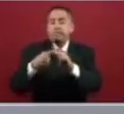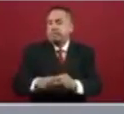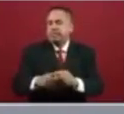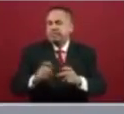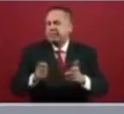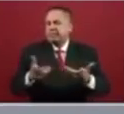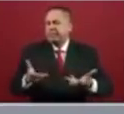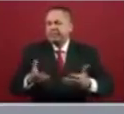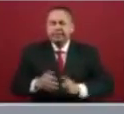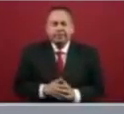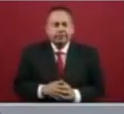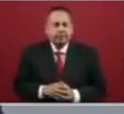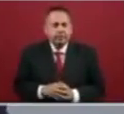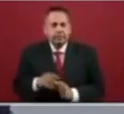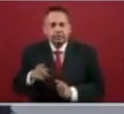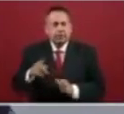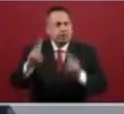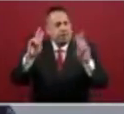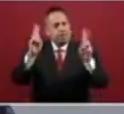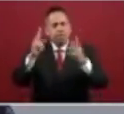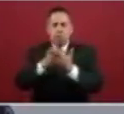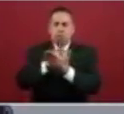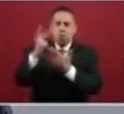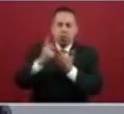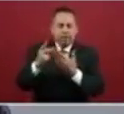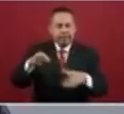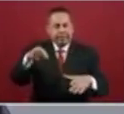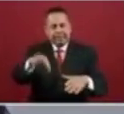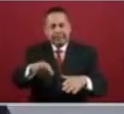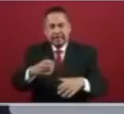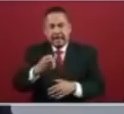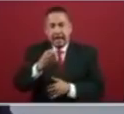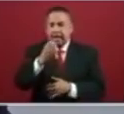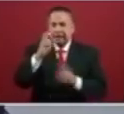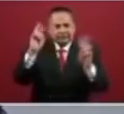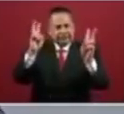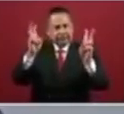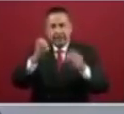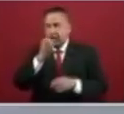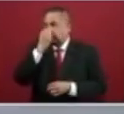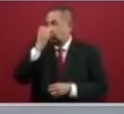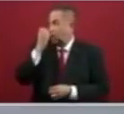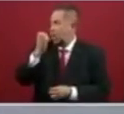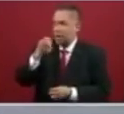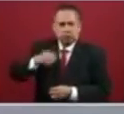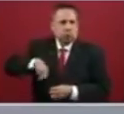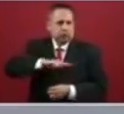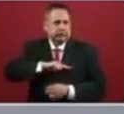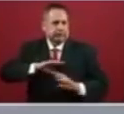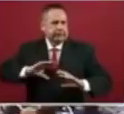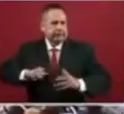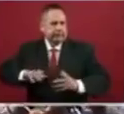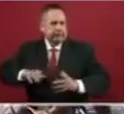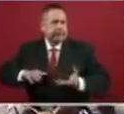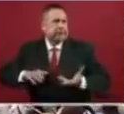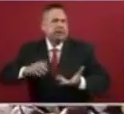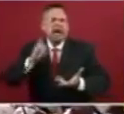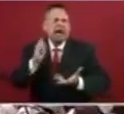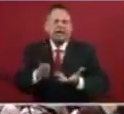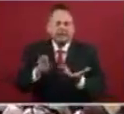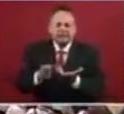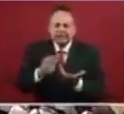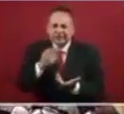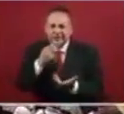programa La Escuela Es Nuestra, que consistirá en